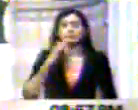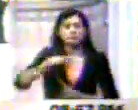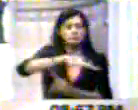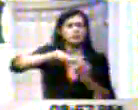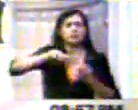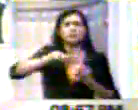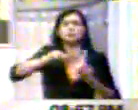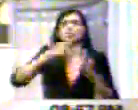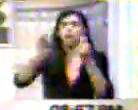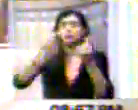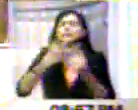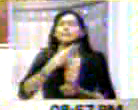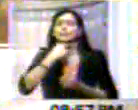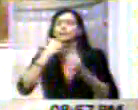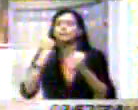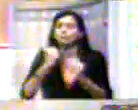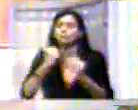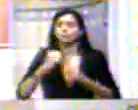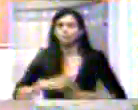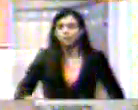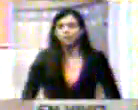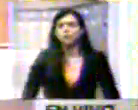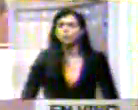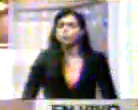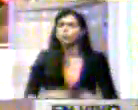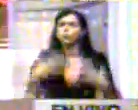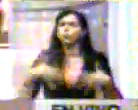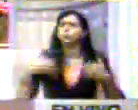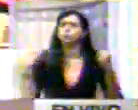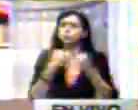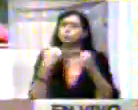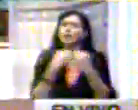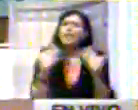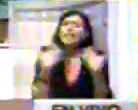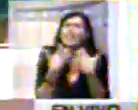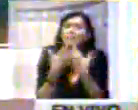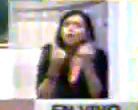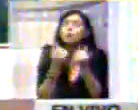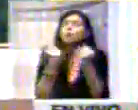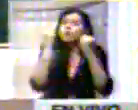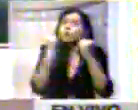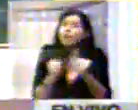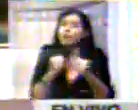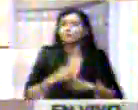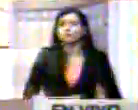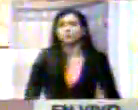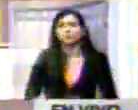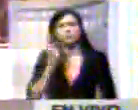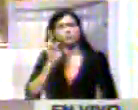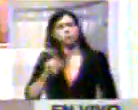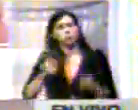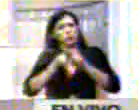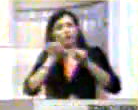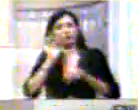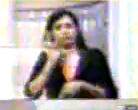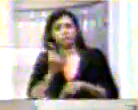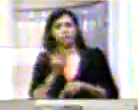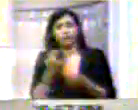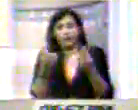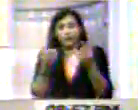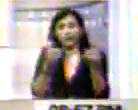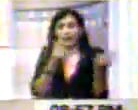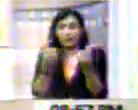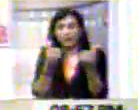situación económica difícil, una guerra económica brutal, como hemos estado viendo hoy aquí, una caída